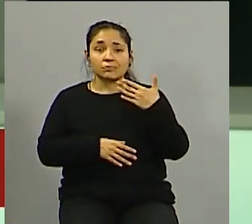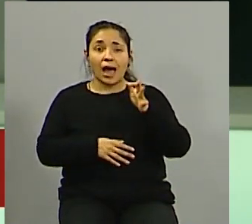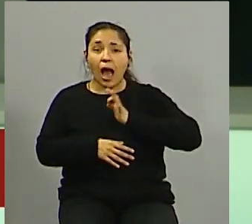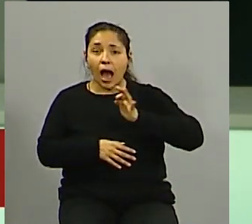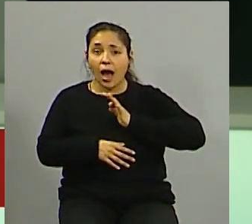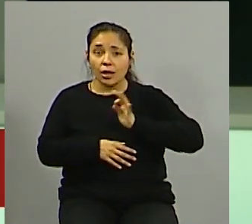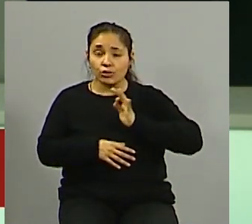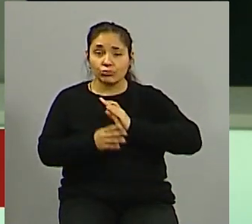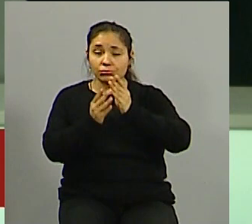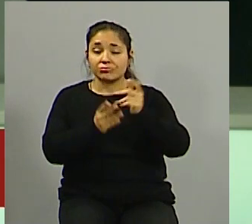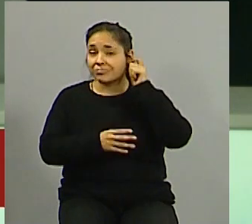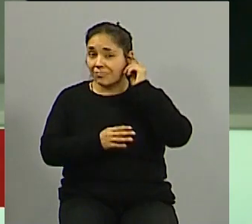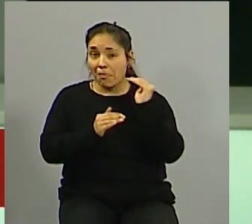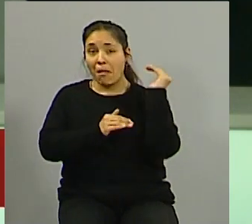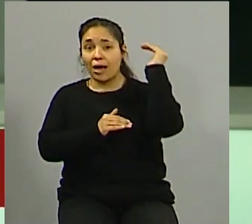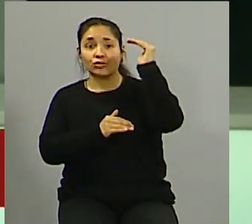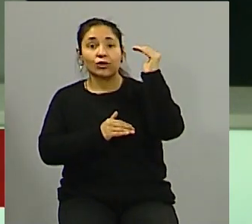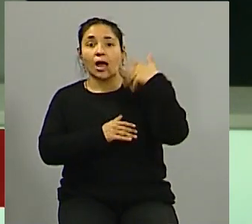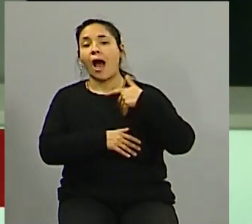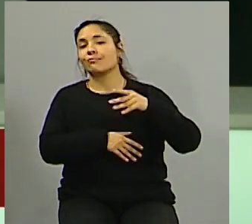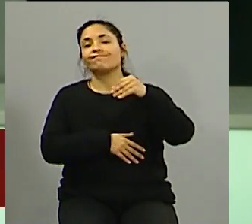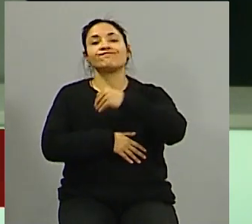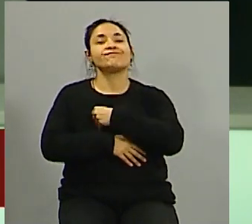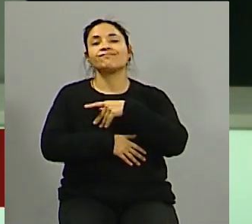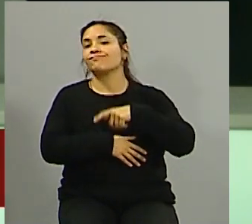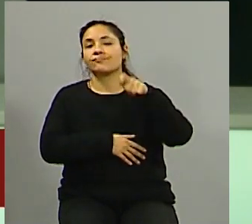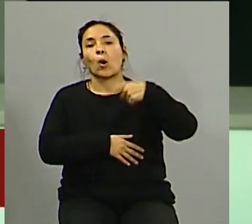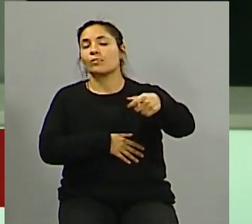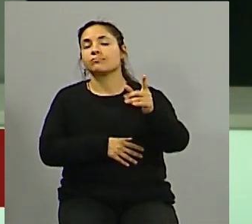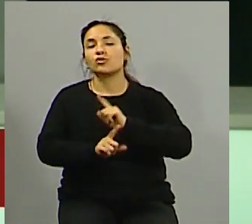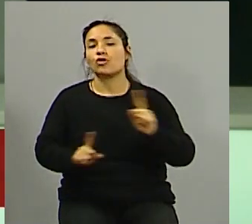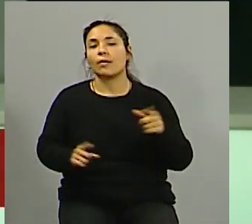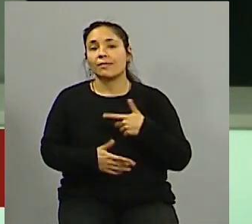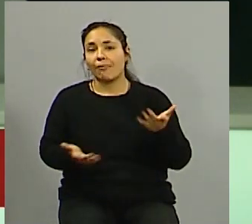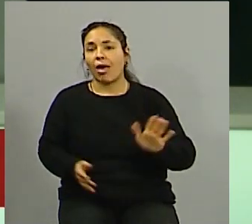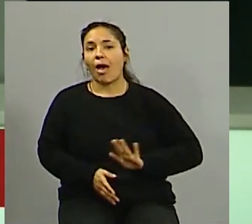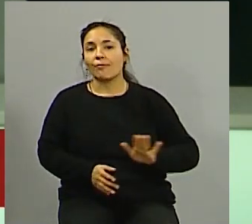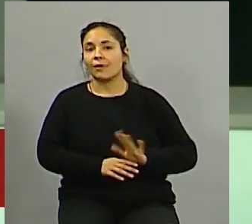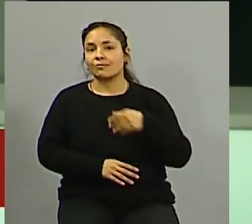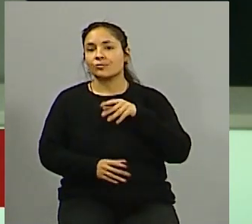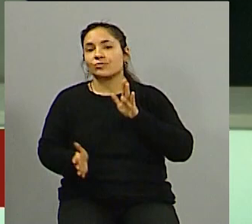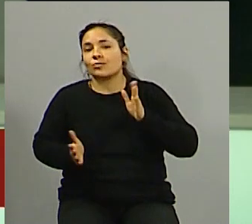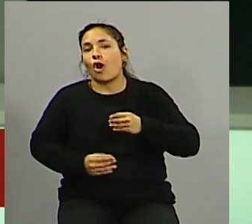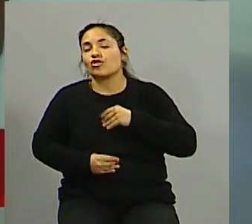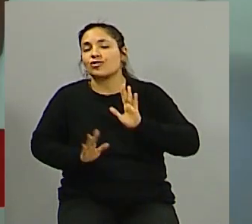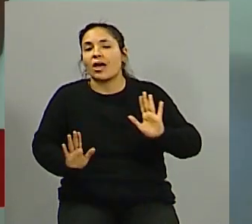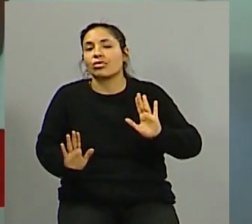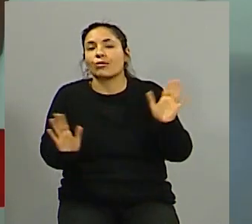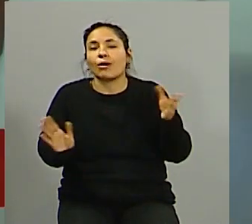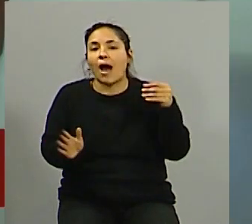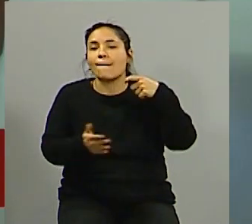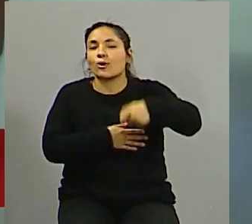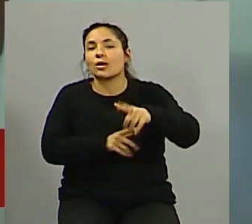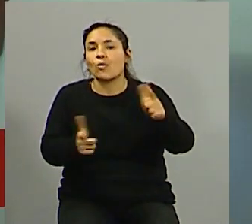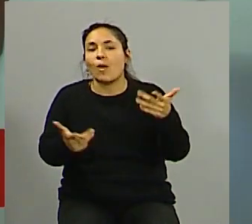morirse de hambre, digamos, sería la respuesta de la injusticia de eso. Bueno, yo creo que la política